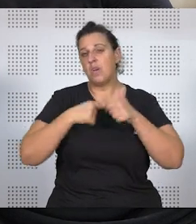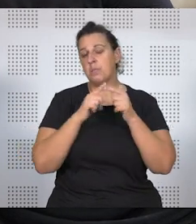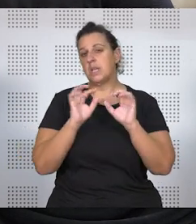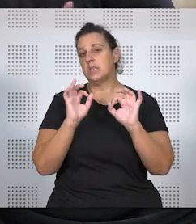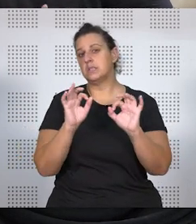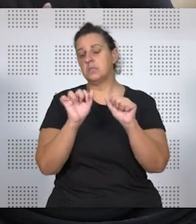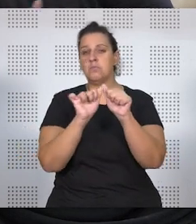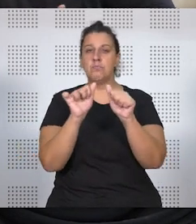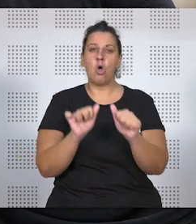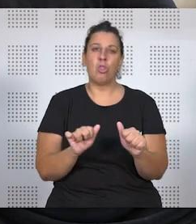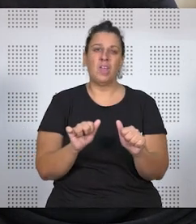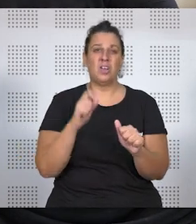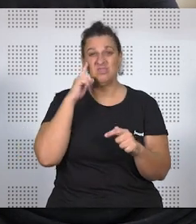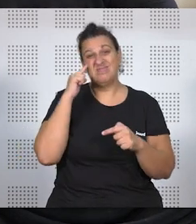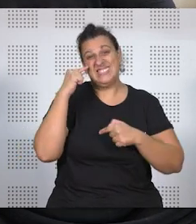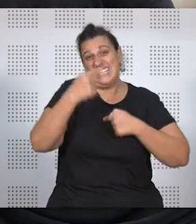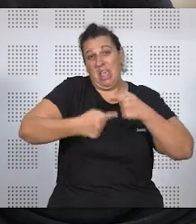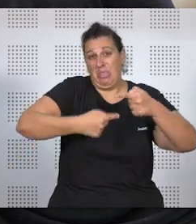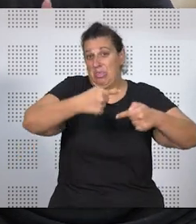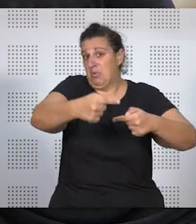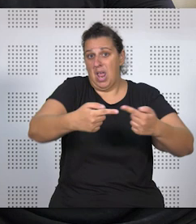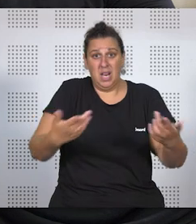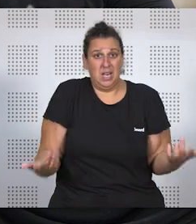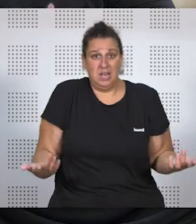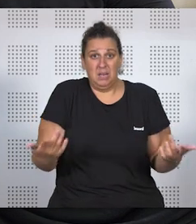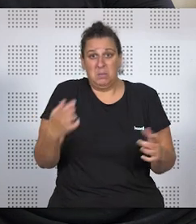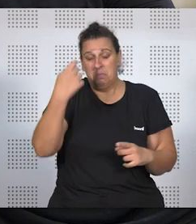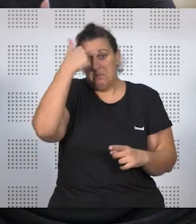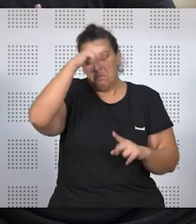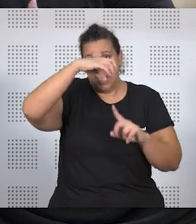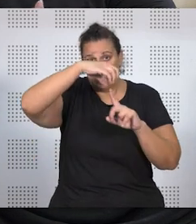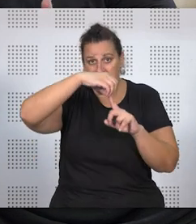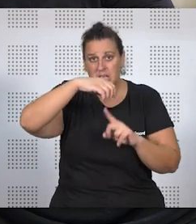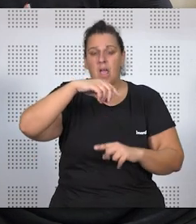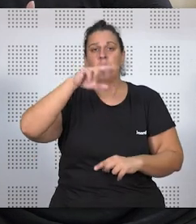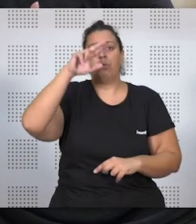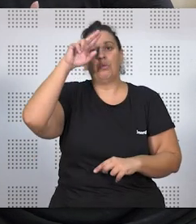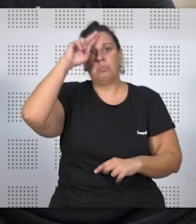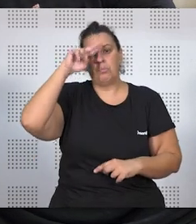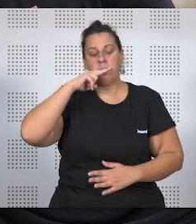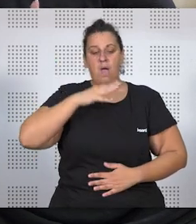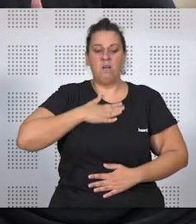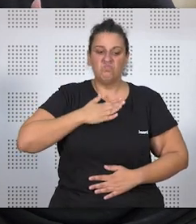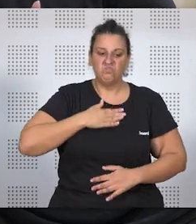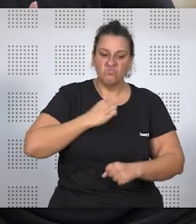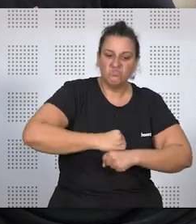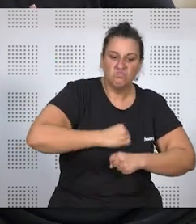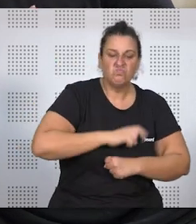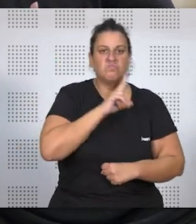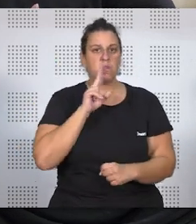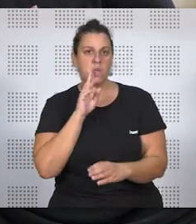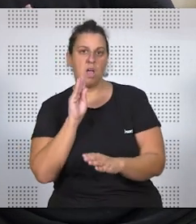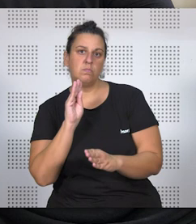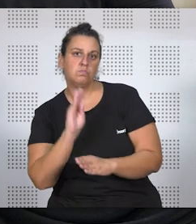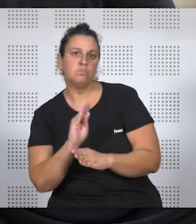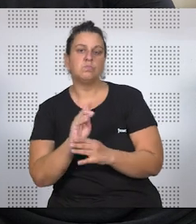modelo tradicional, un modelo patriarcal, el padre como el proveedor, la madre en la casa como cuidadora,